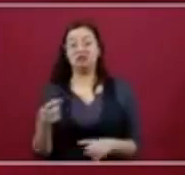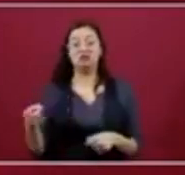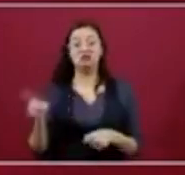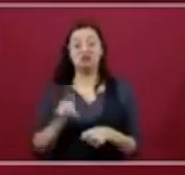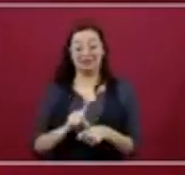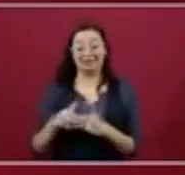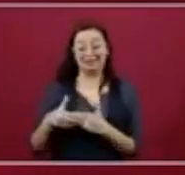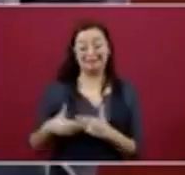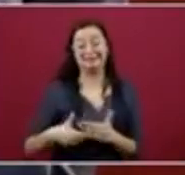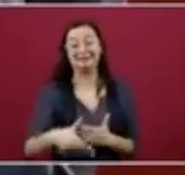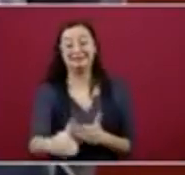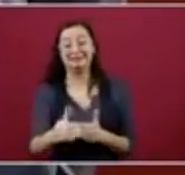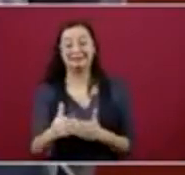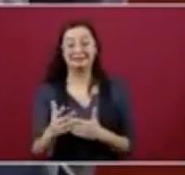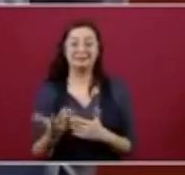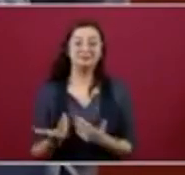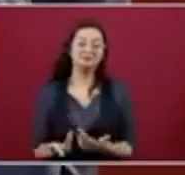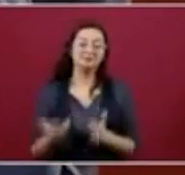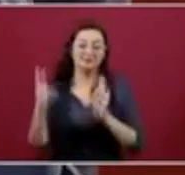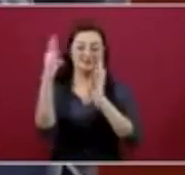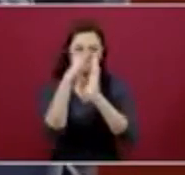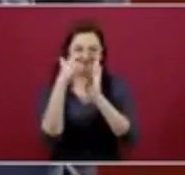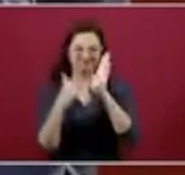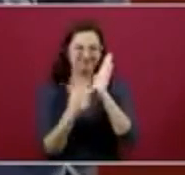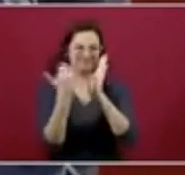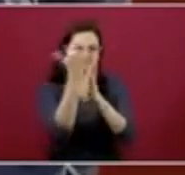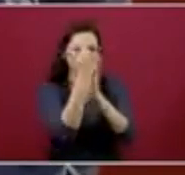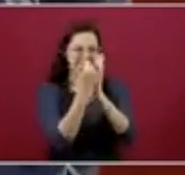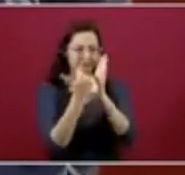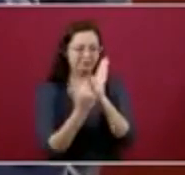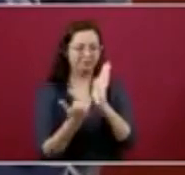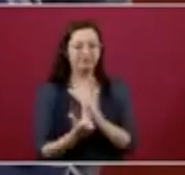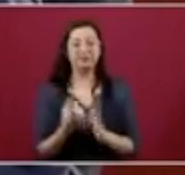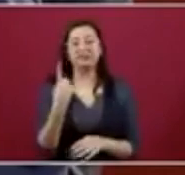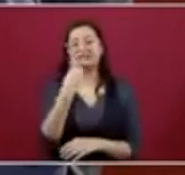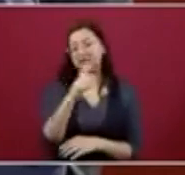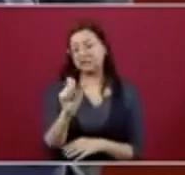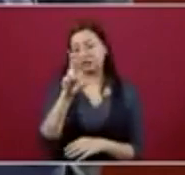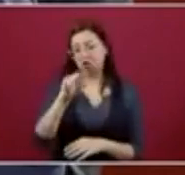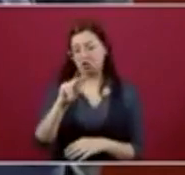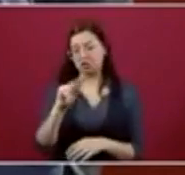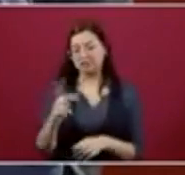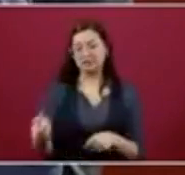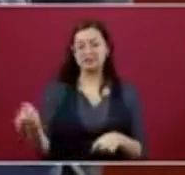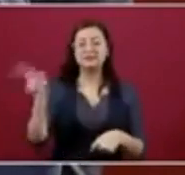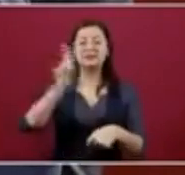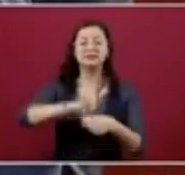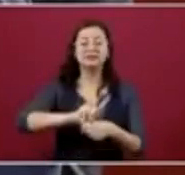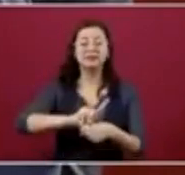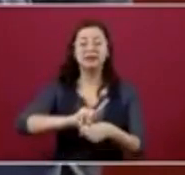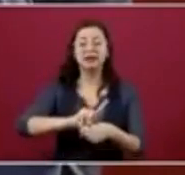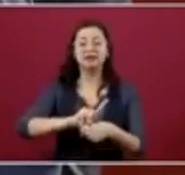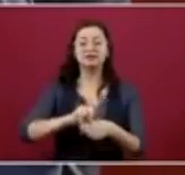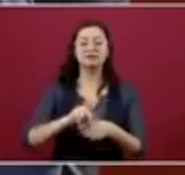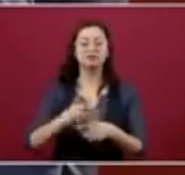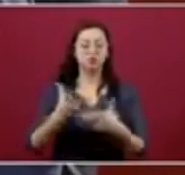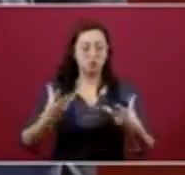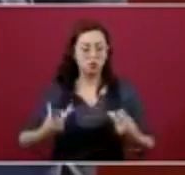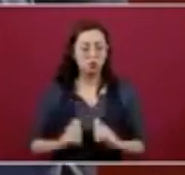prácticamente para dar los lineamientos y 180 días para que nos